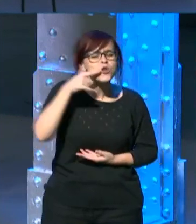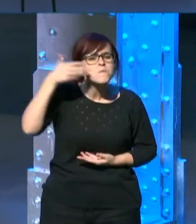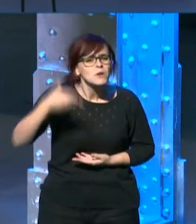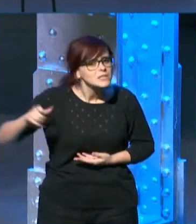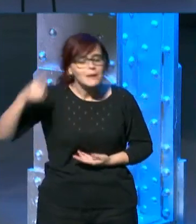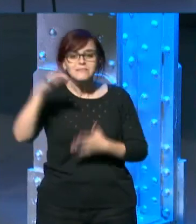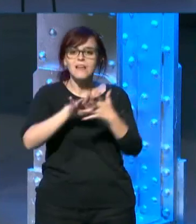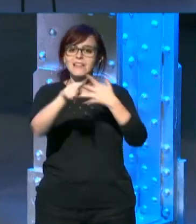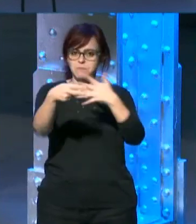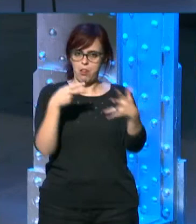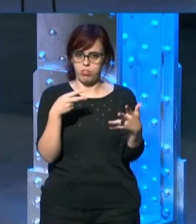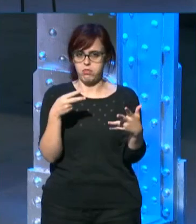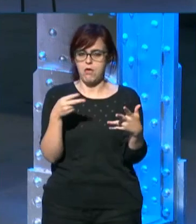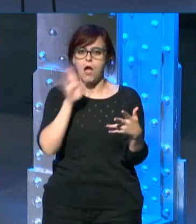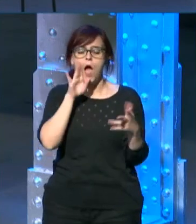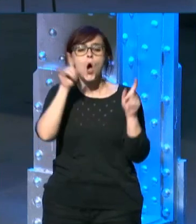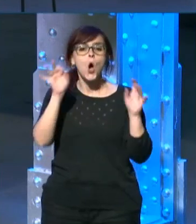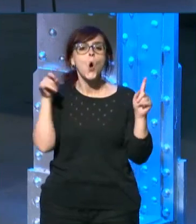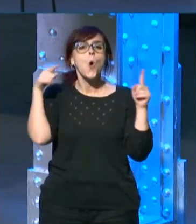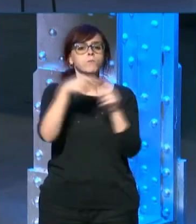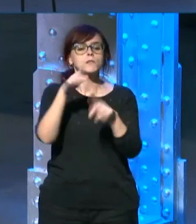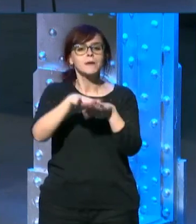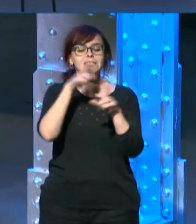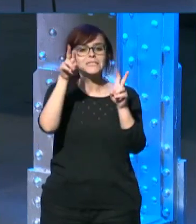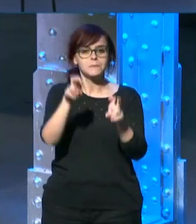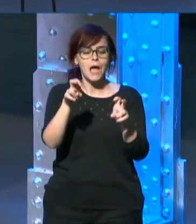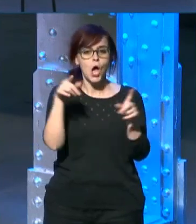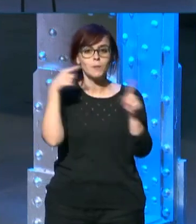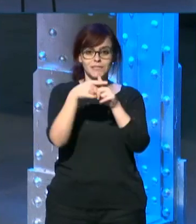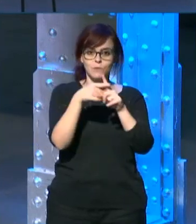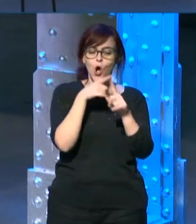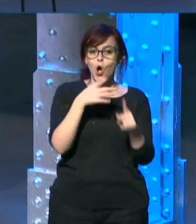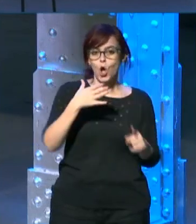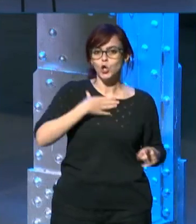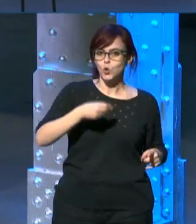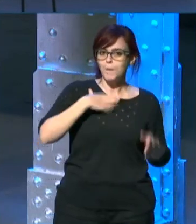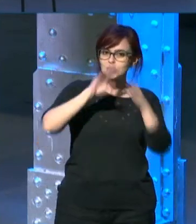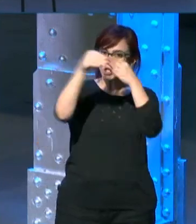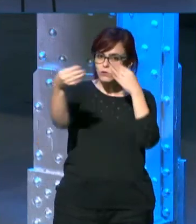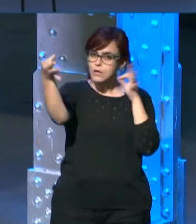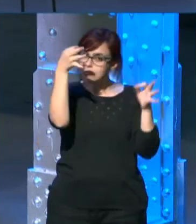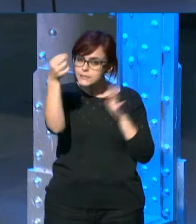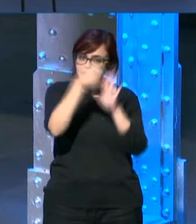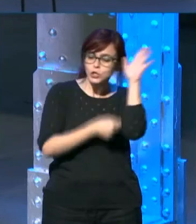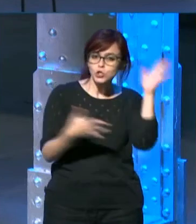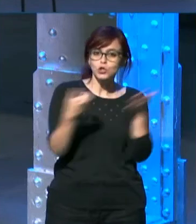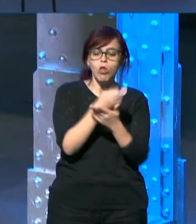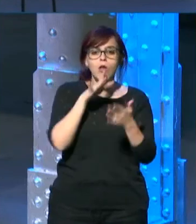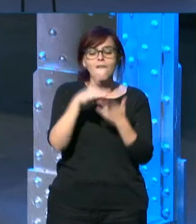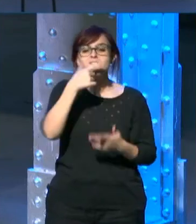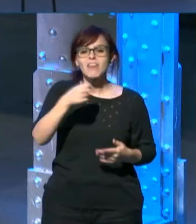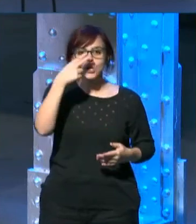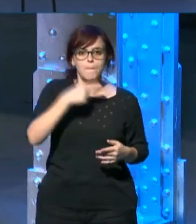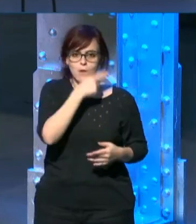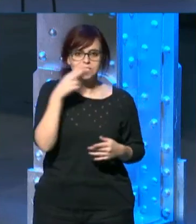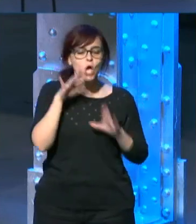la transparencia a la hora de usar un repositorio para poner la documentación, poner los requisitos, el que todo el mundo se comprometa